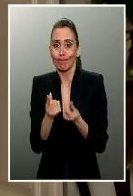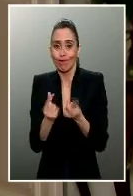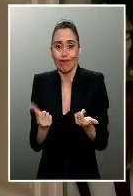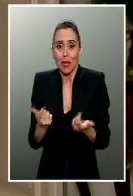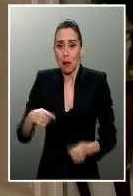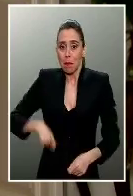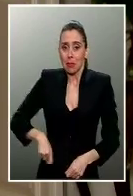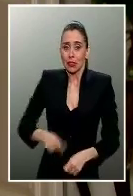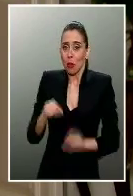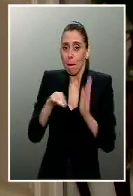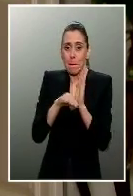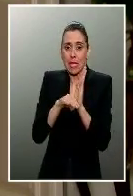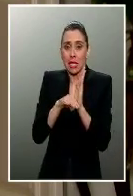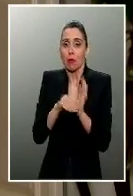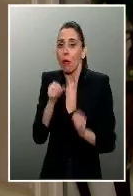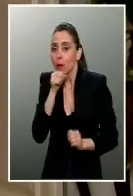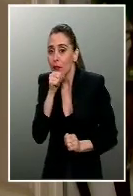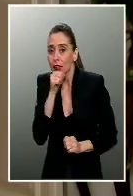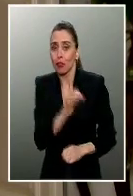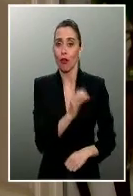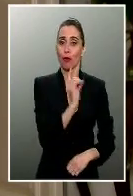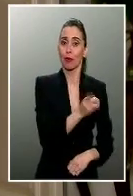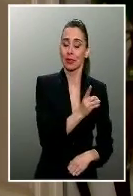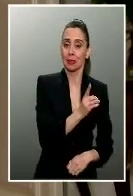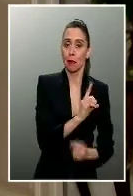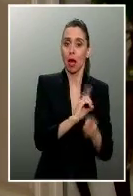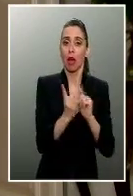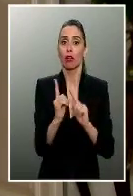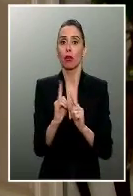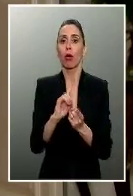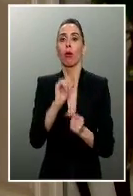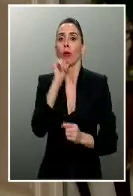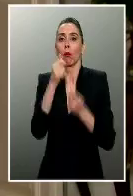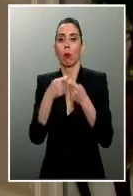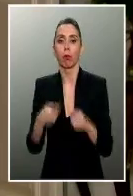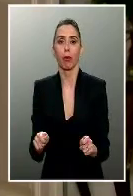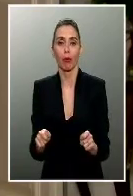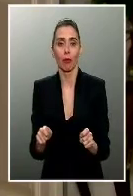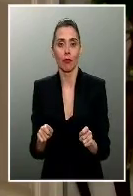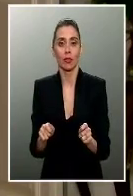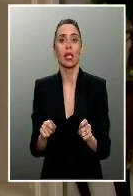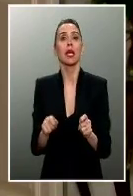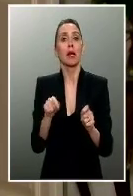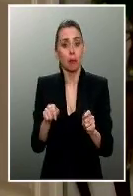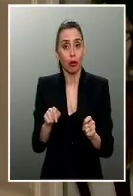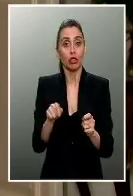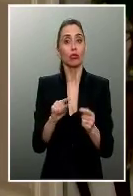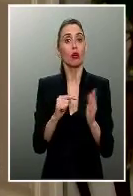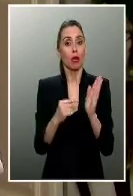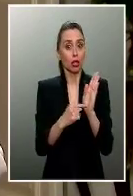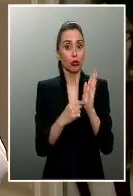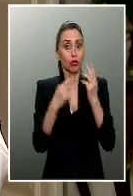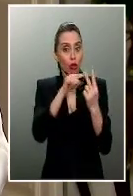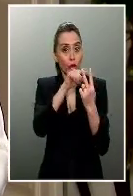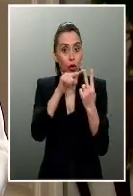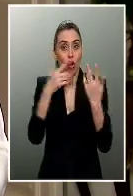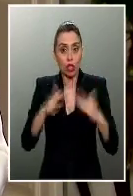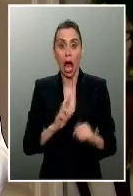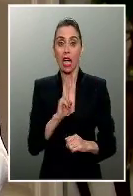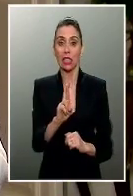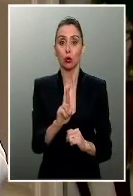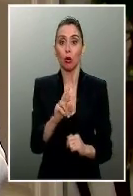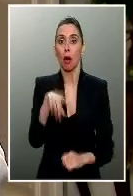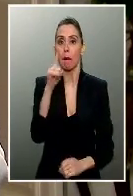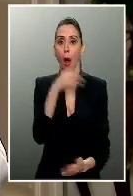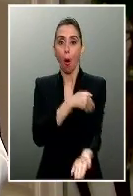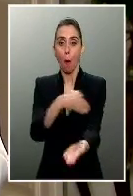pensiones mínimos de vejez o de invalidez fueran golpeadas por la pobreza y esto ha tenido resultados tangibles hoy más